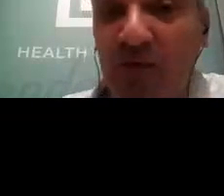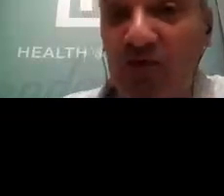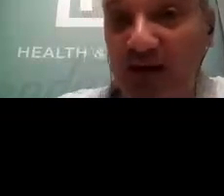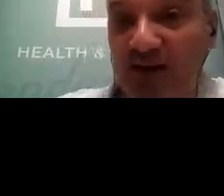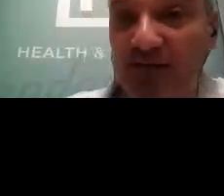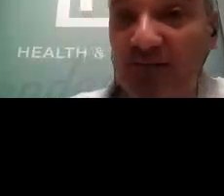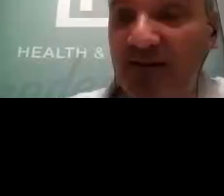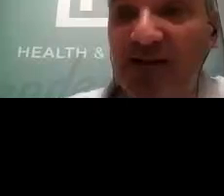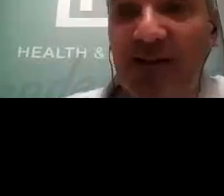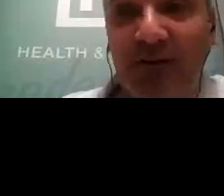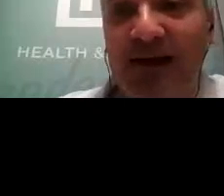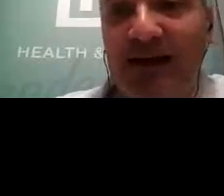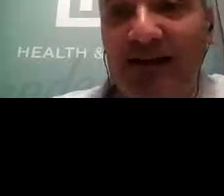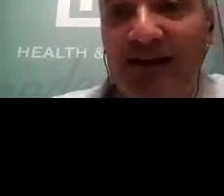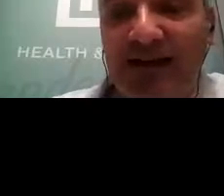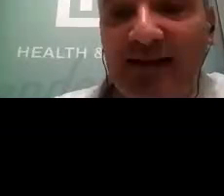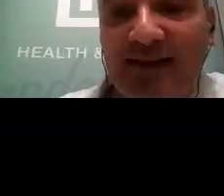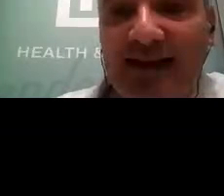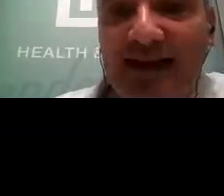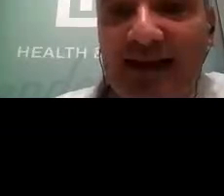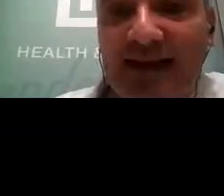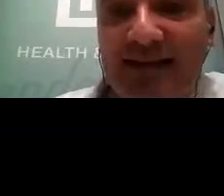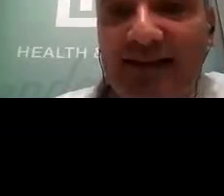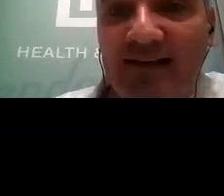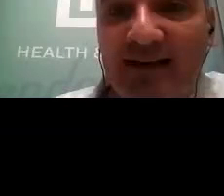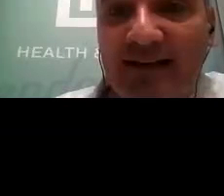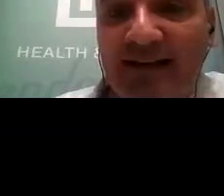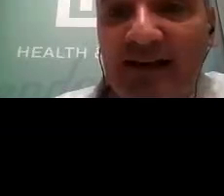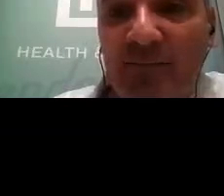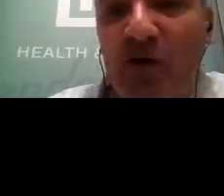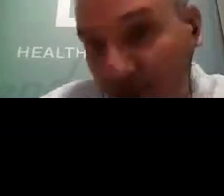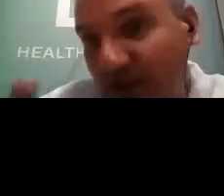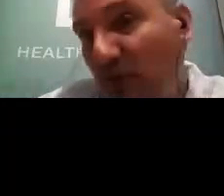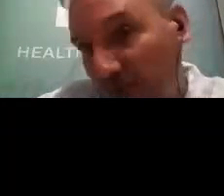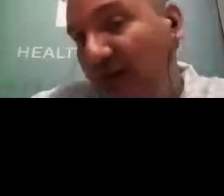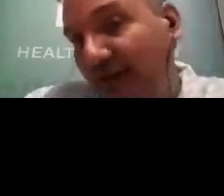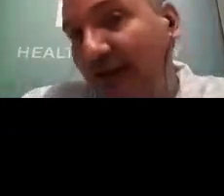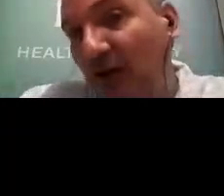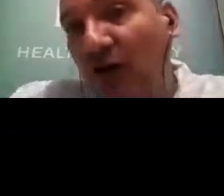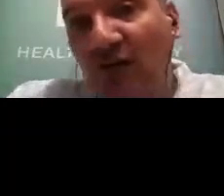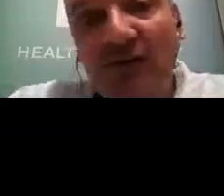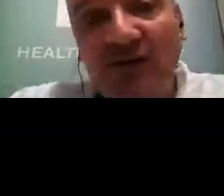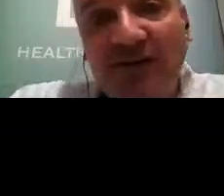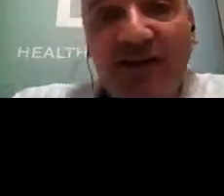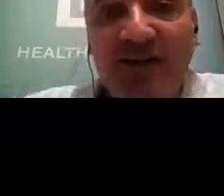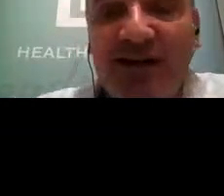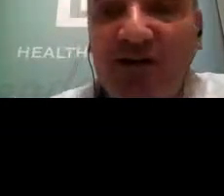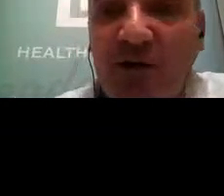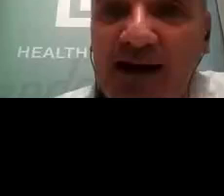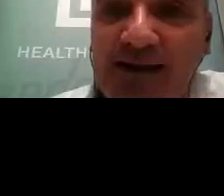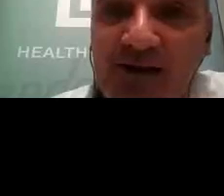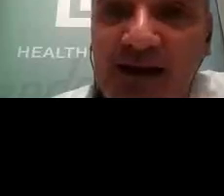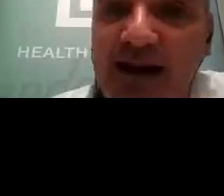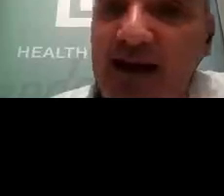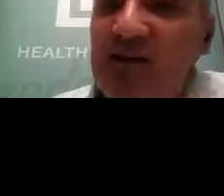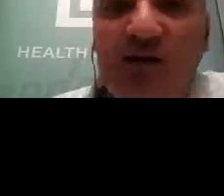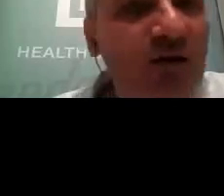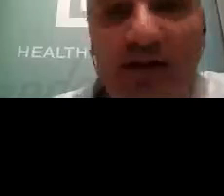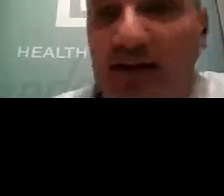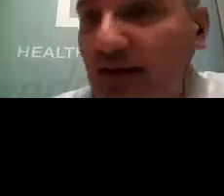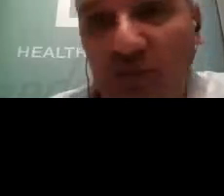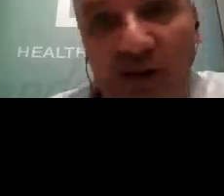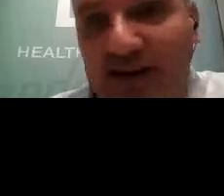no podemos conseguirlo a través del pescado azul, sería interesante, bueno, como mínimo, intentarlo con las nueces, el aceite de oliva y los aguacates, y